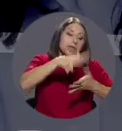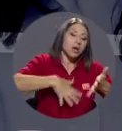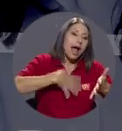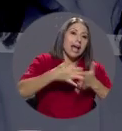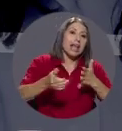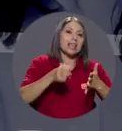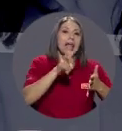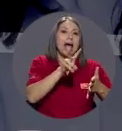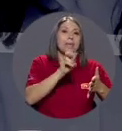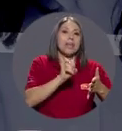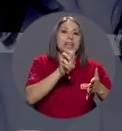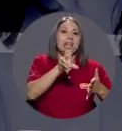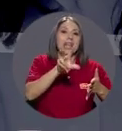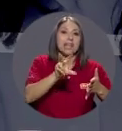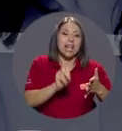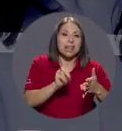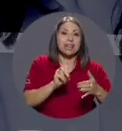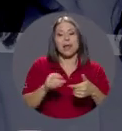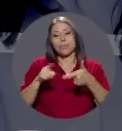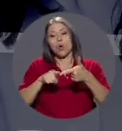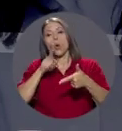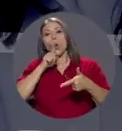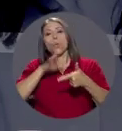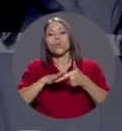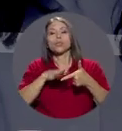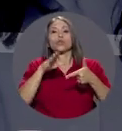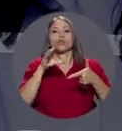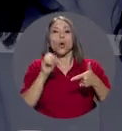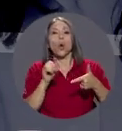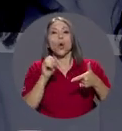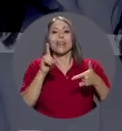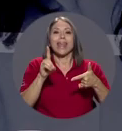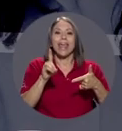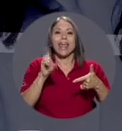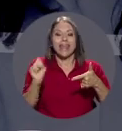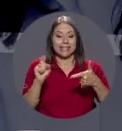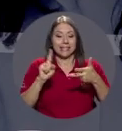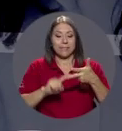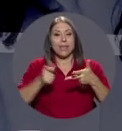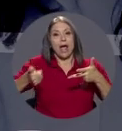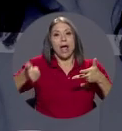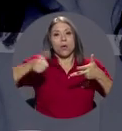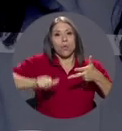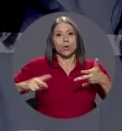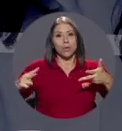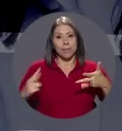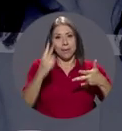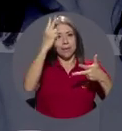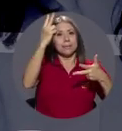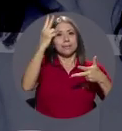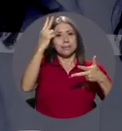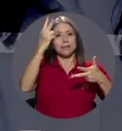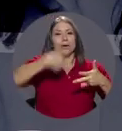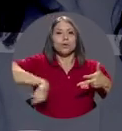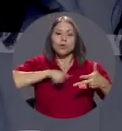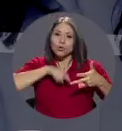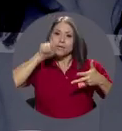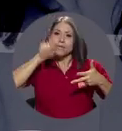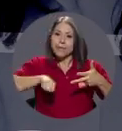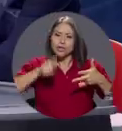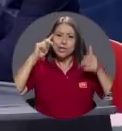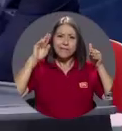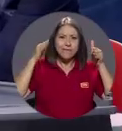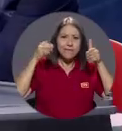de la Agenda 2030, nuestros compromisos a nivel de ODS, nuestros compromisos a nivel del Acuerdo de París, tenemos